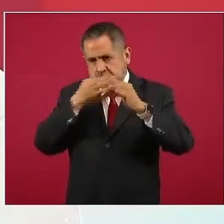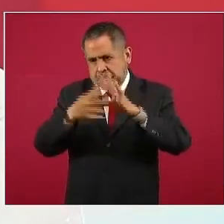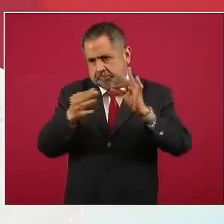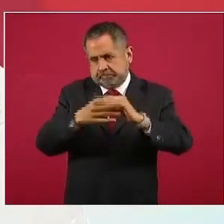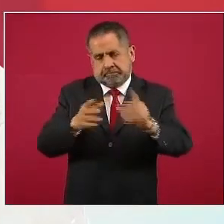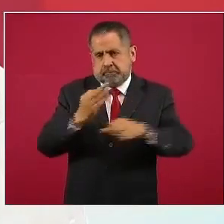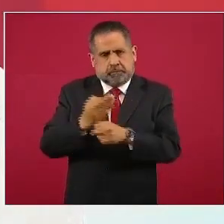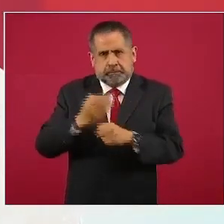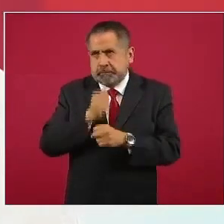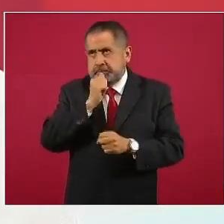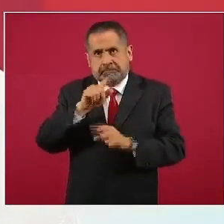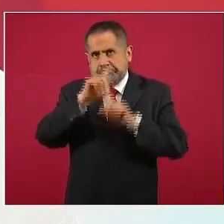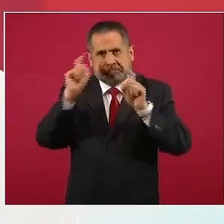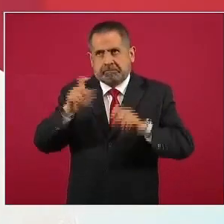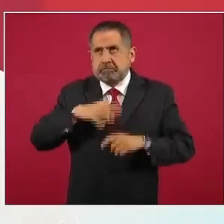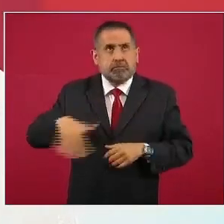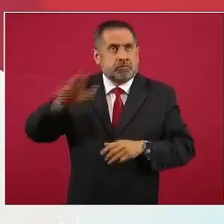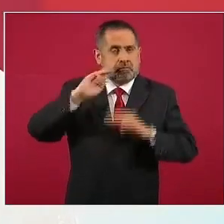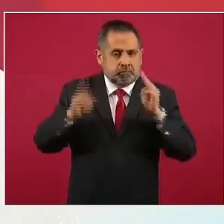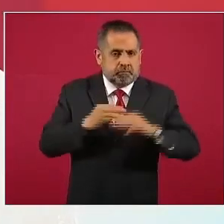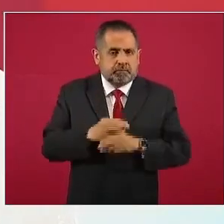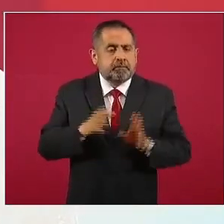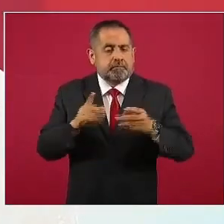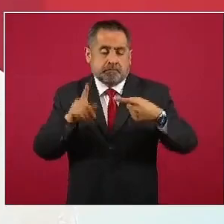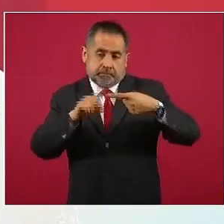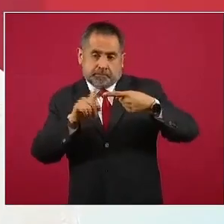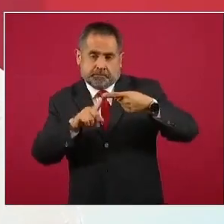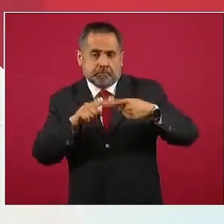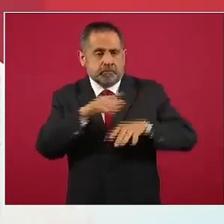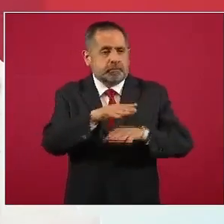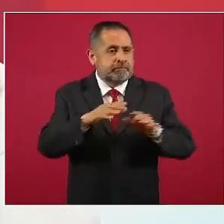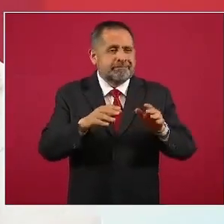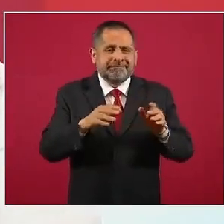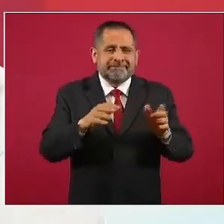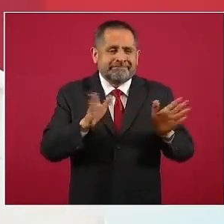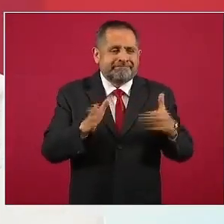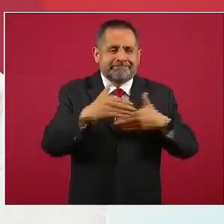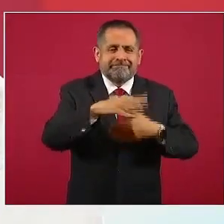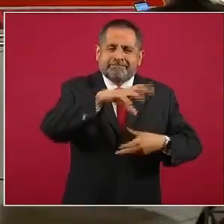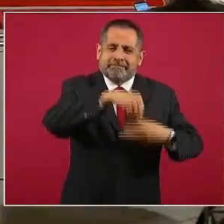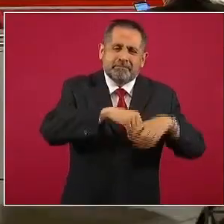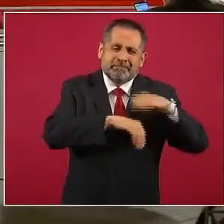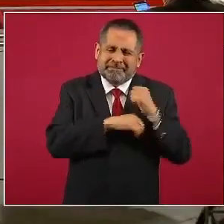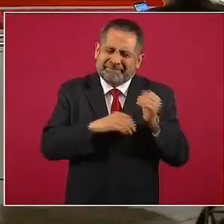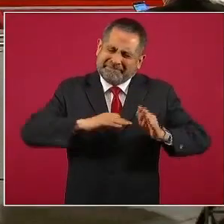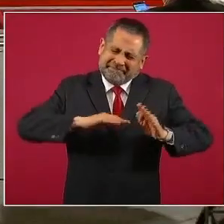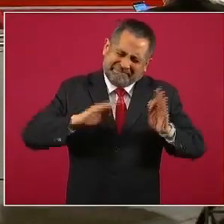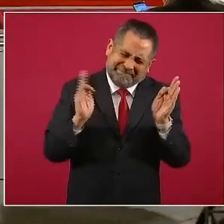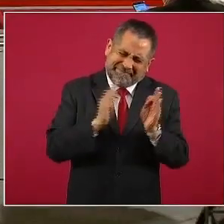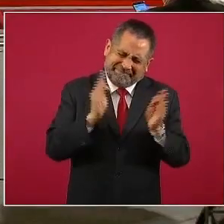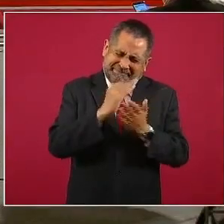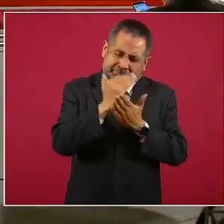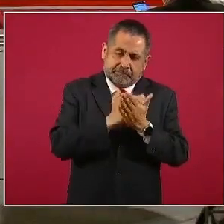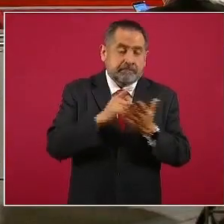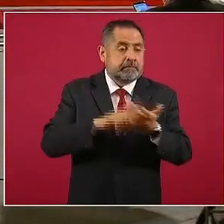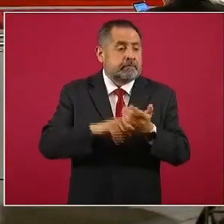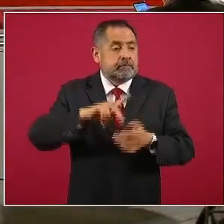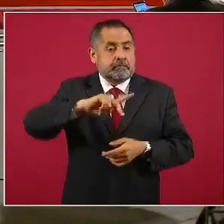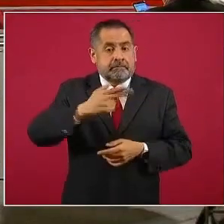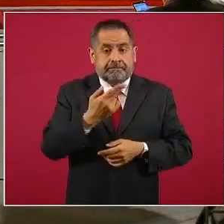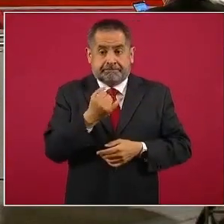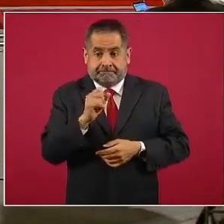comentarlos. Sobre lo primero de la cadena de frío, el punto básico es: la vacuna de Pfizer es una vacuna muy innovadora en